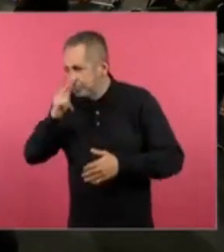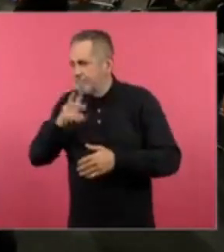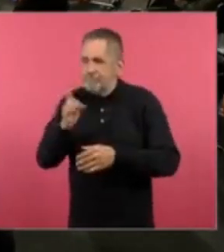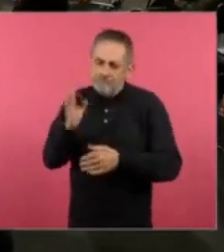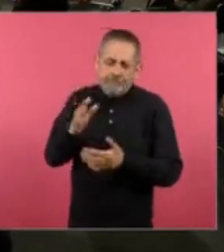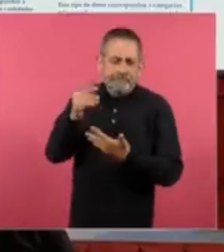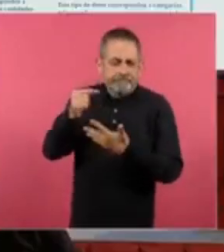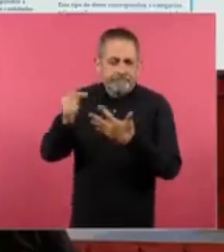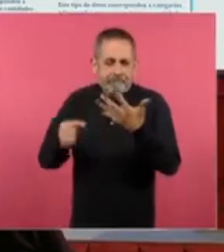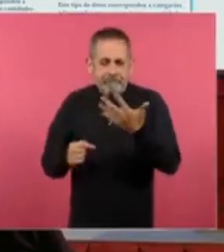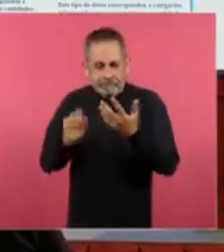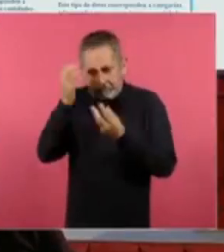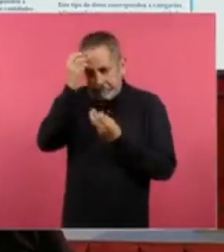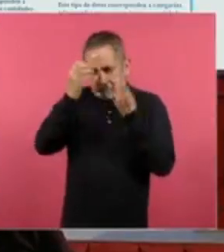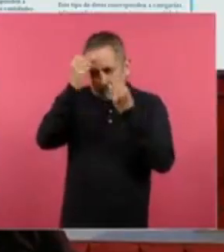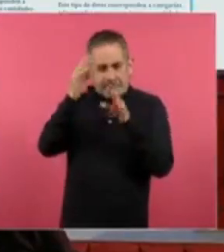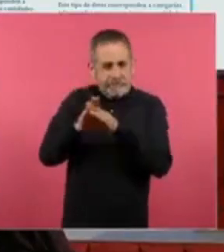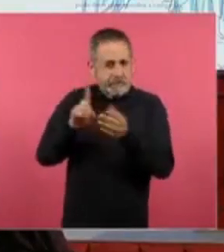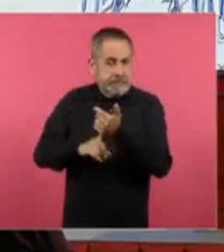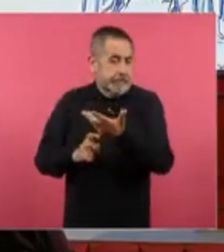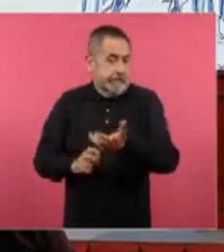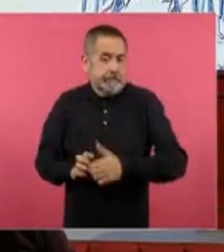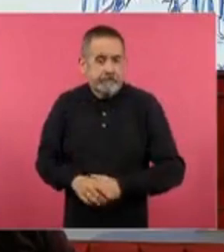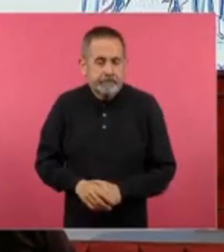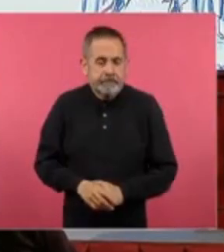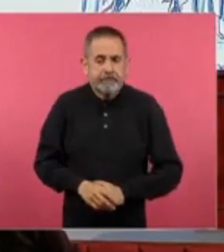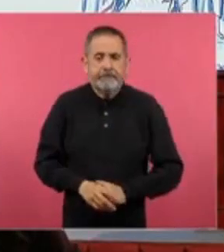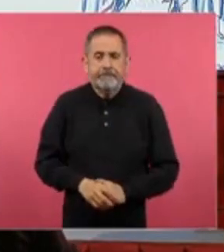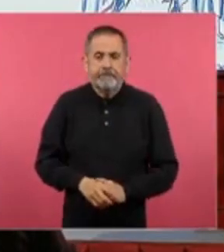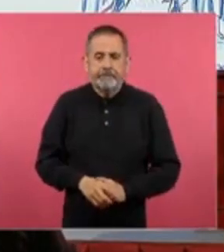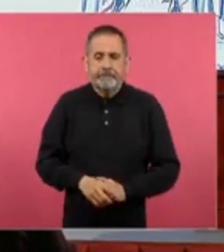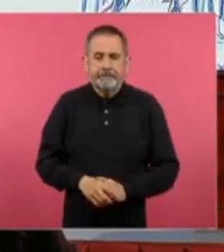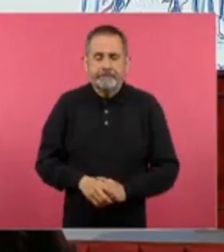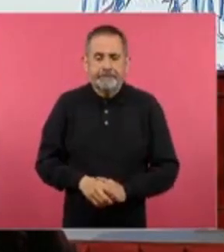pruebas, en reflexiones. La que sigue.